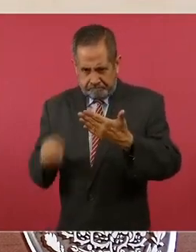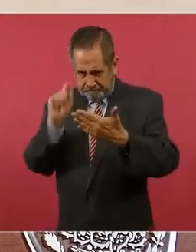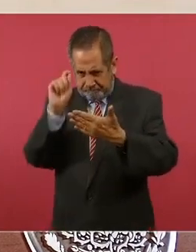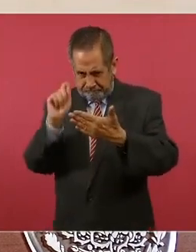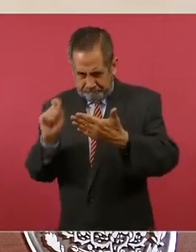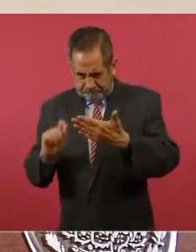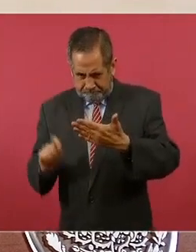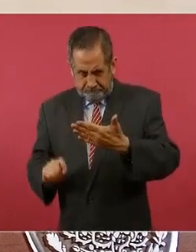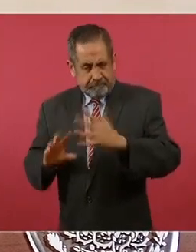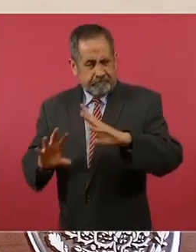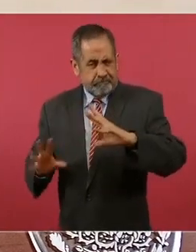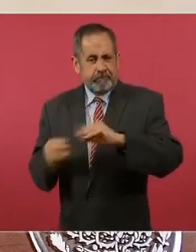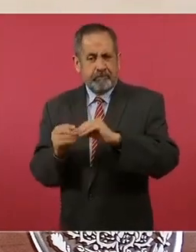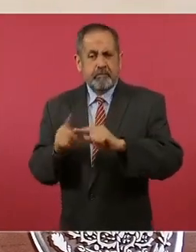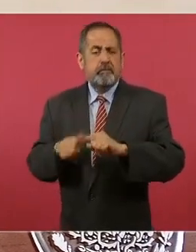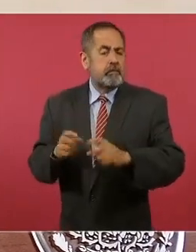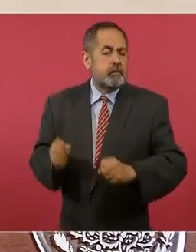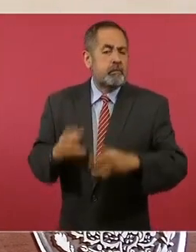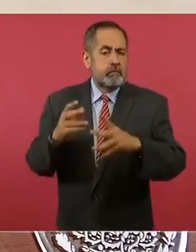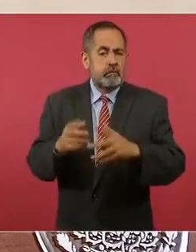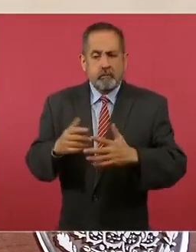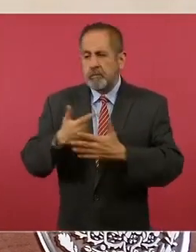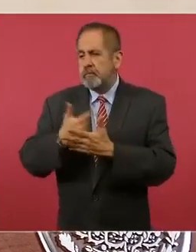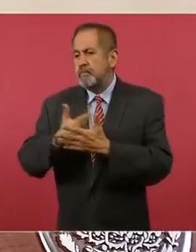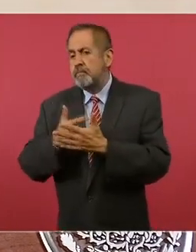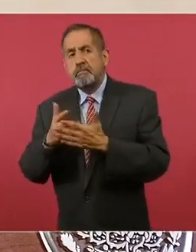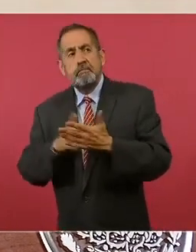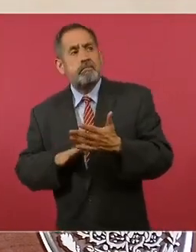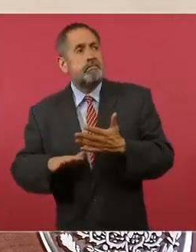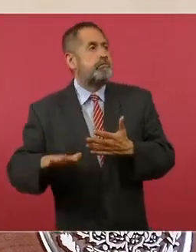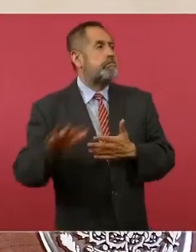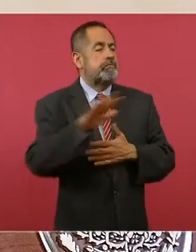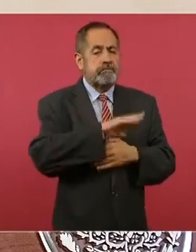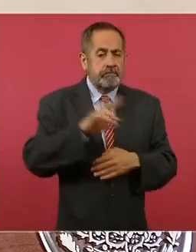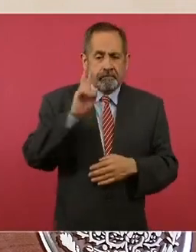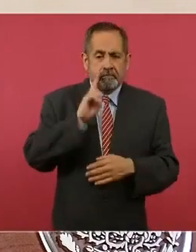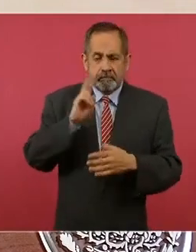los elementos y un censo